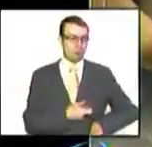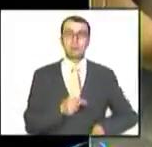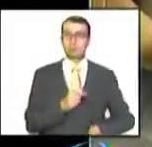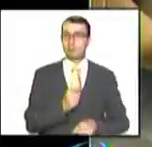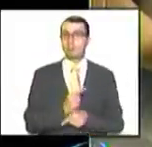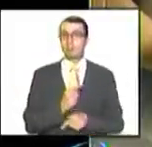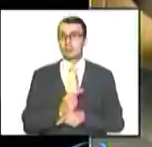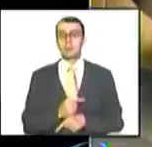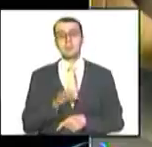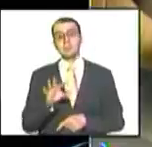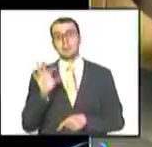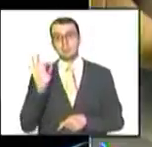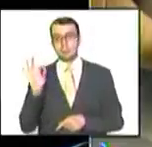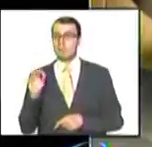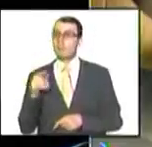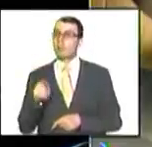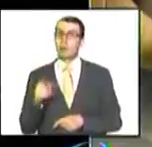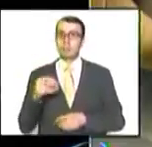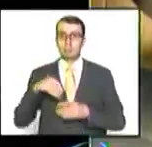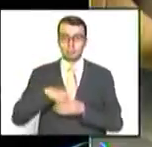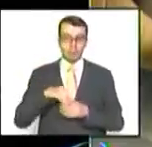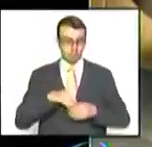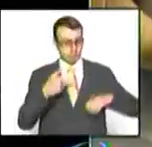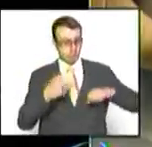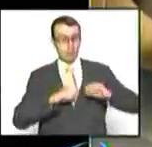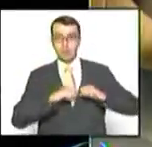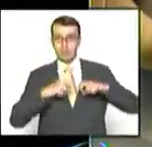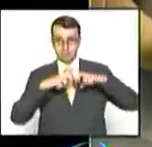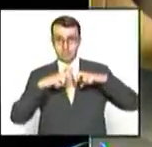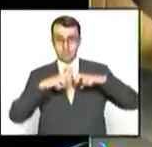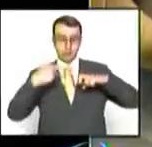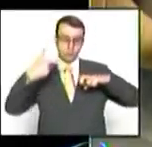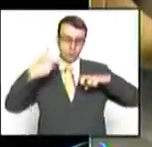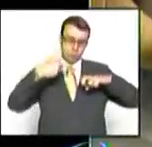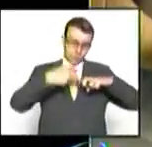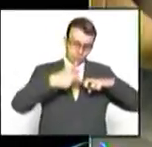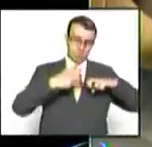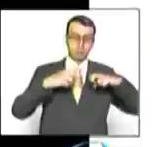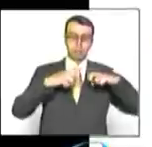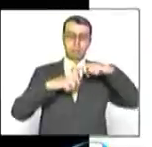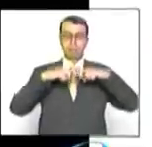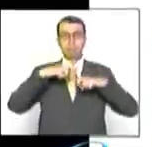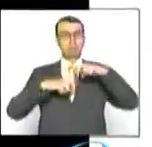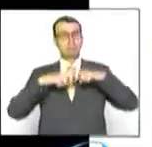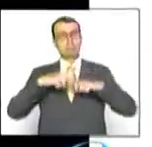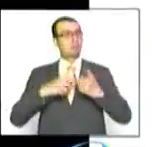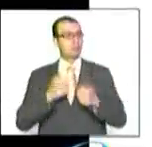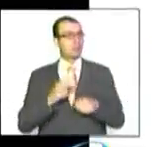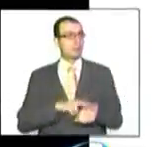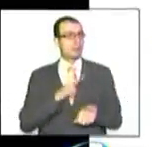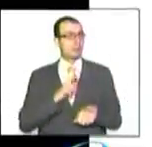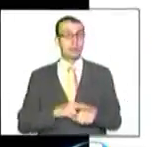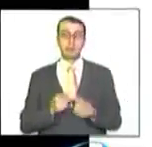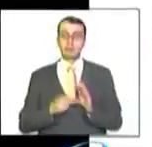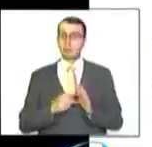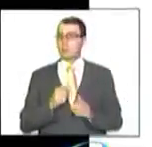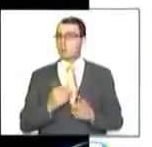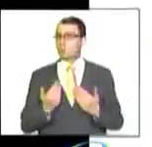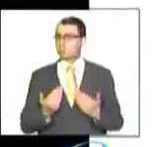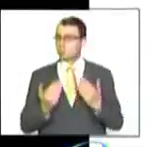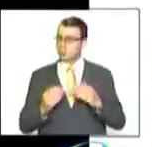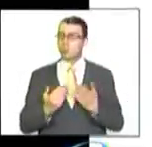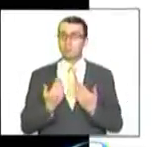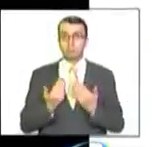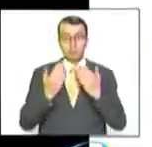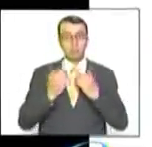está haciendo el aplicado dentro de la articulación de la rodilla. Como les venía diciendo, los resultados son extraordinarios. Personas